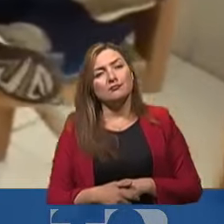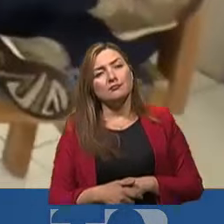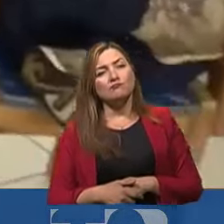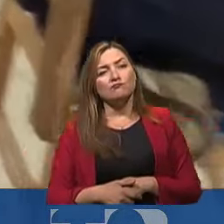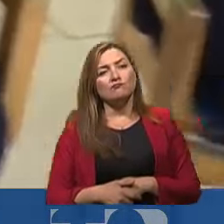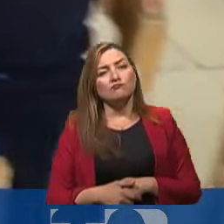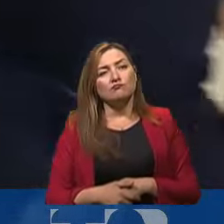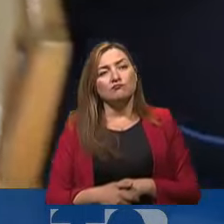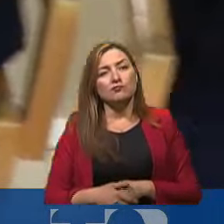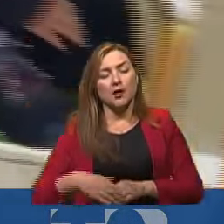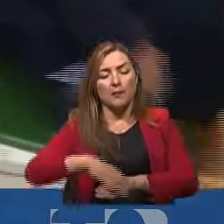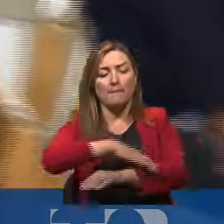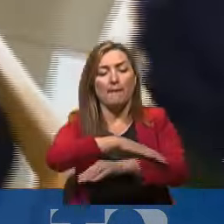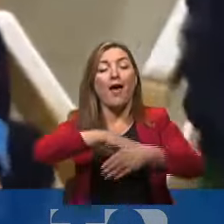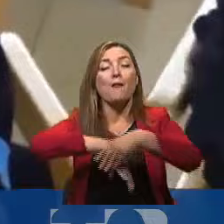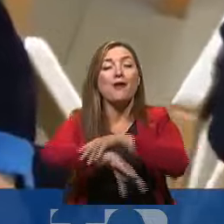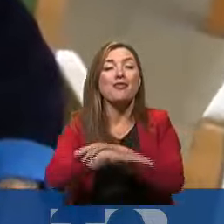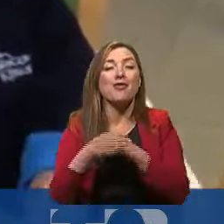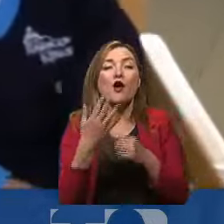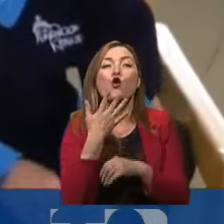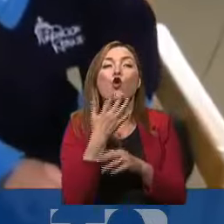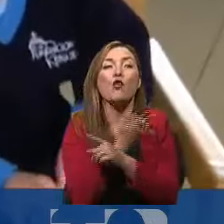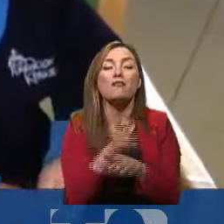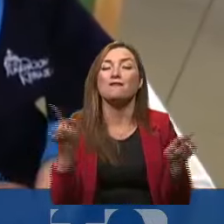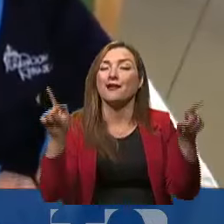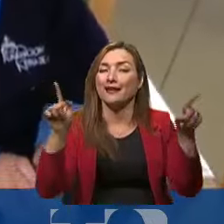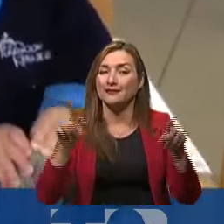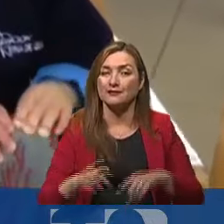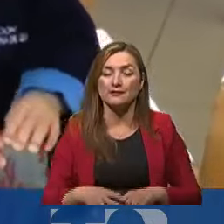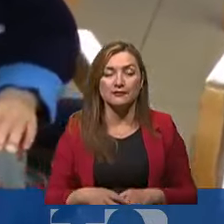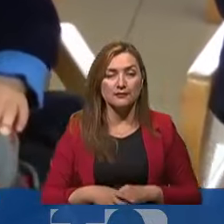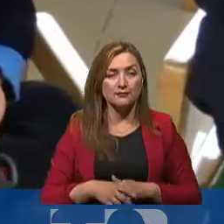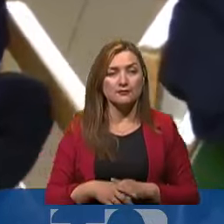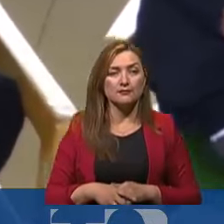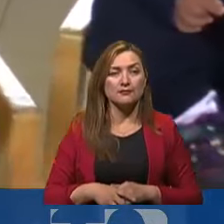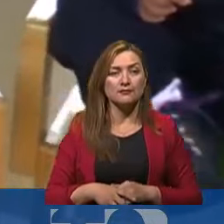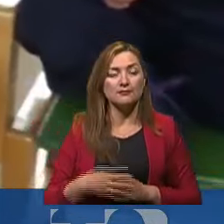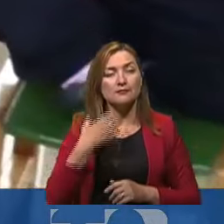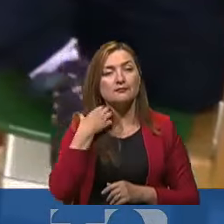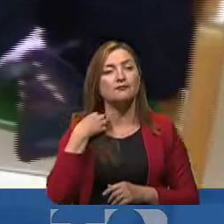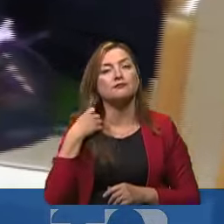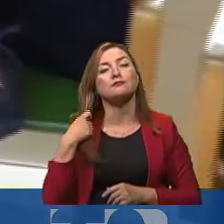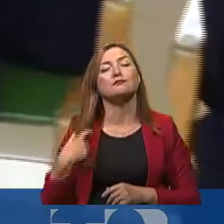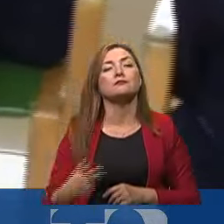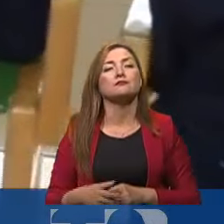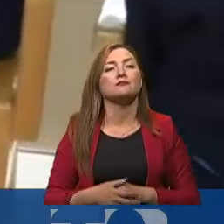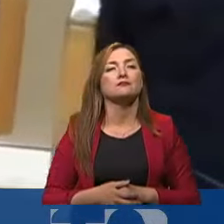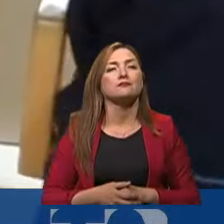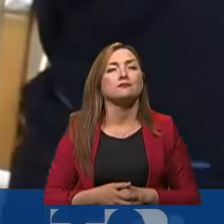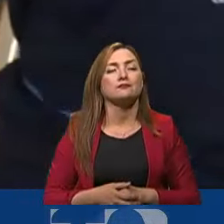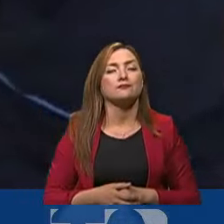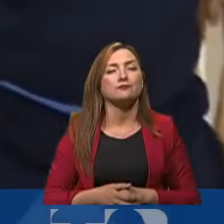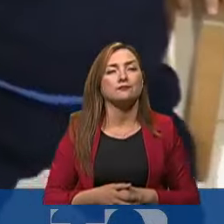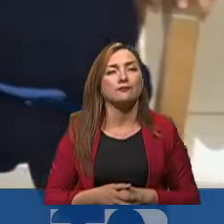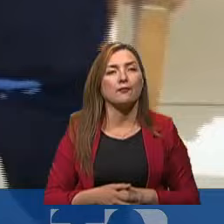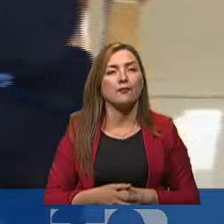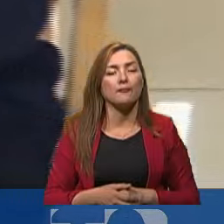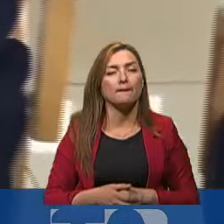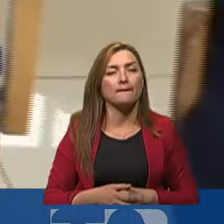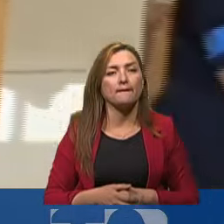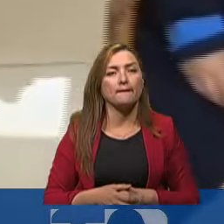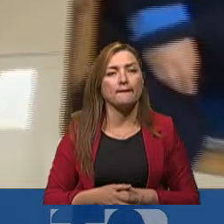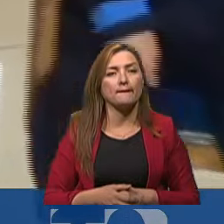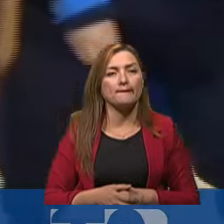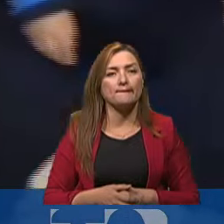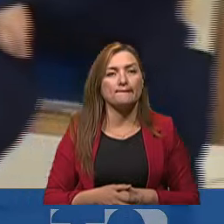venir con un par de medias distintas. Y aparte de eso también, hola. Y aparte de eso también